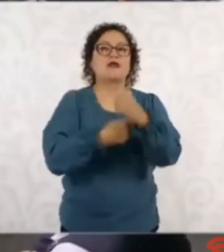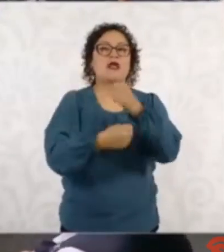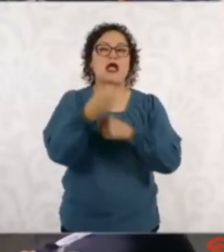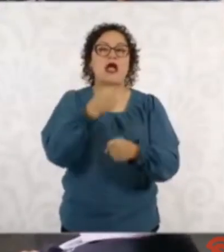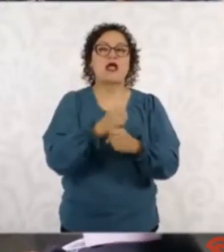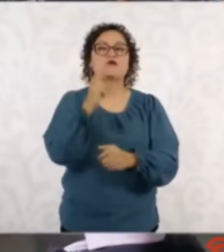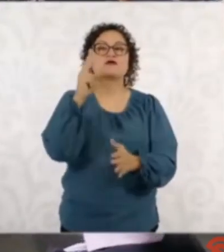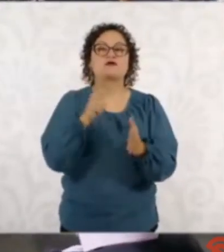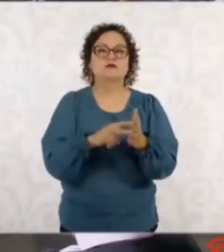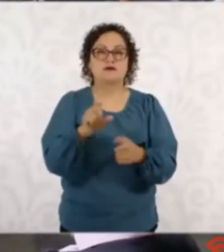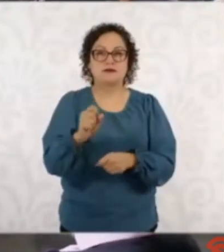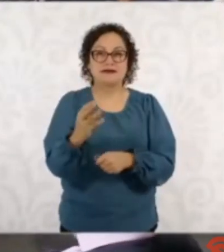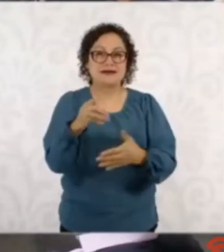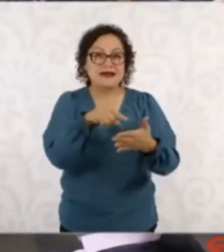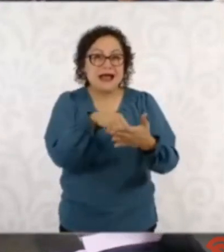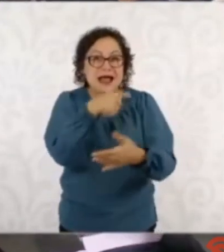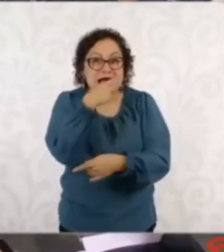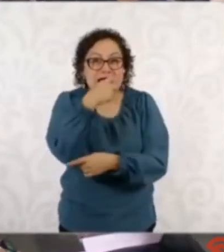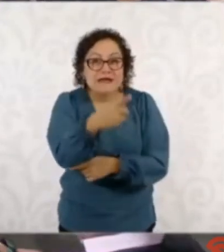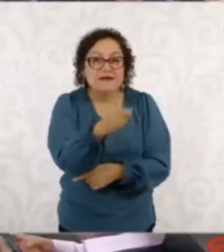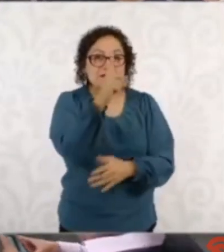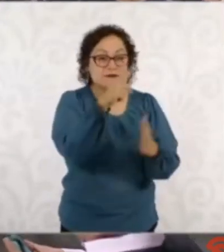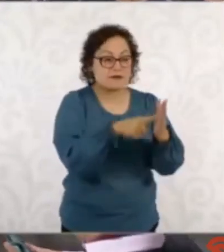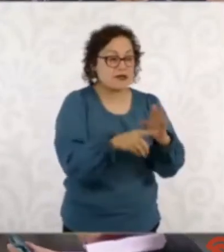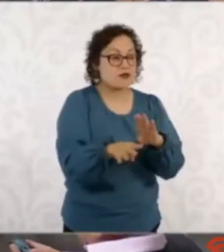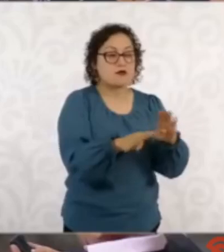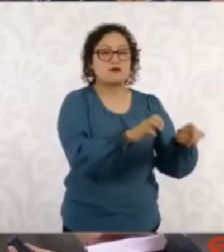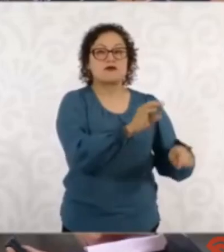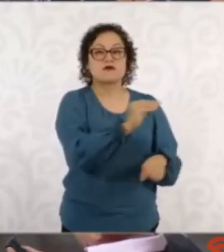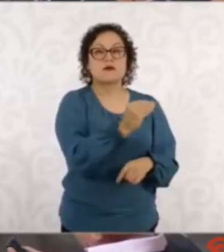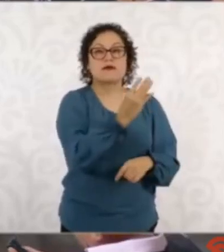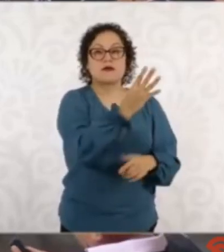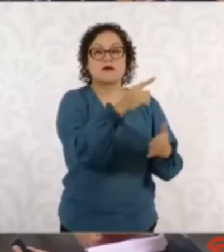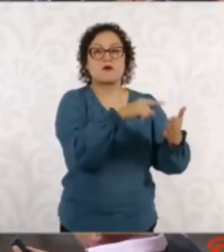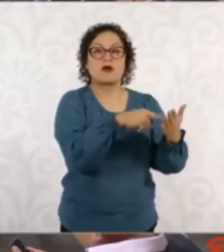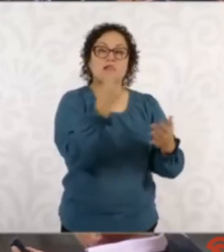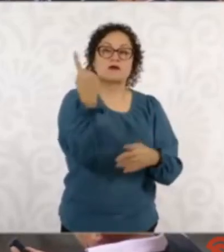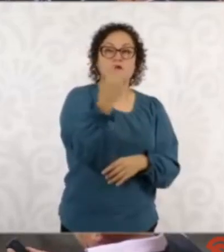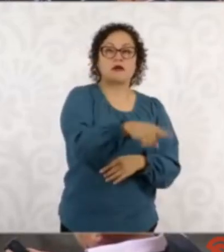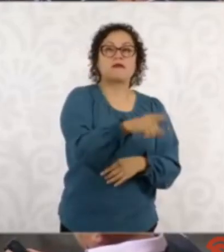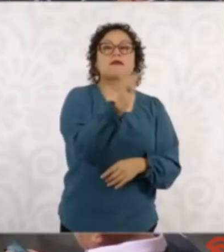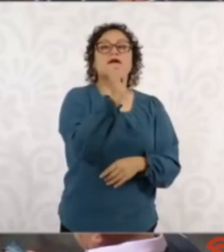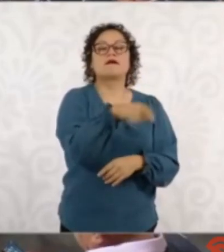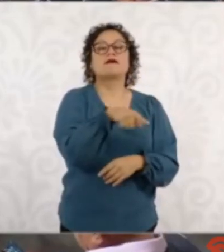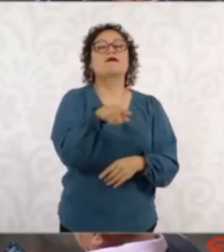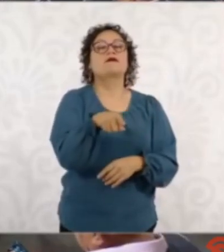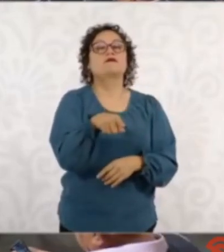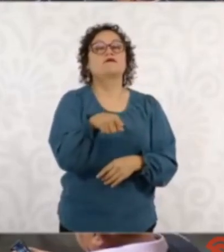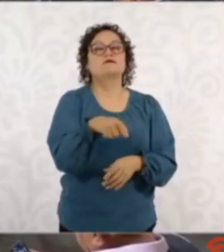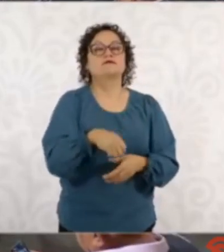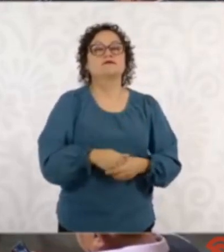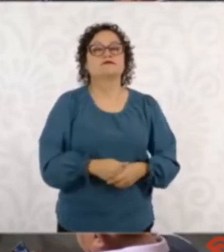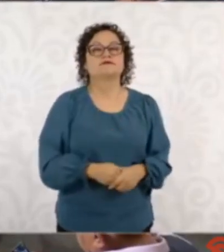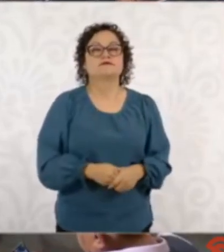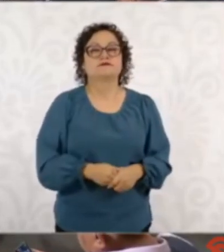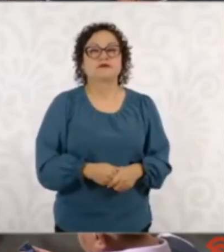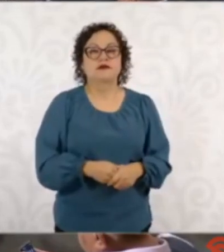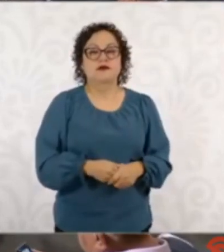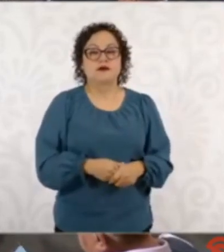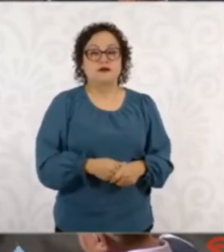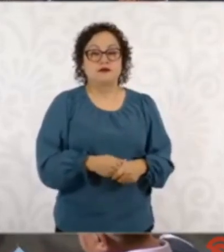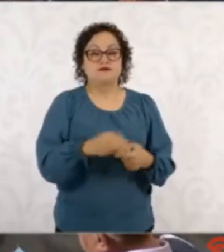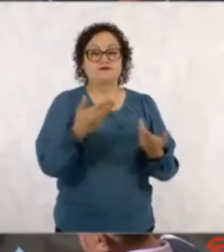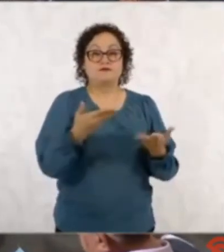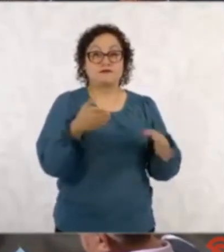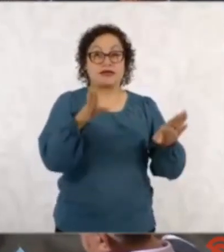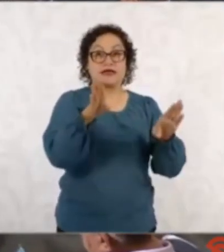en 1994 se publicó en el Diario Oficial el decreto que establece el cierre para